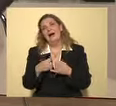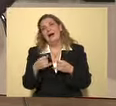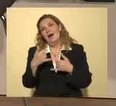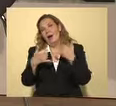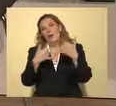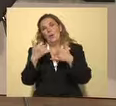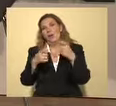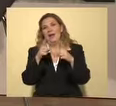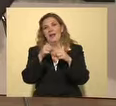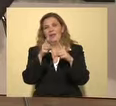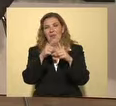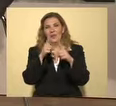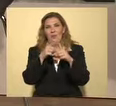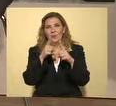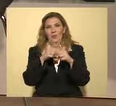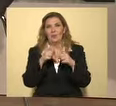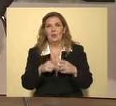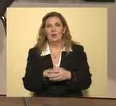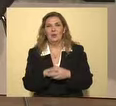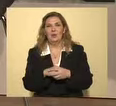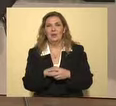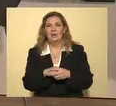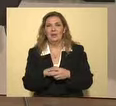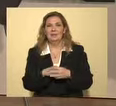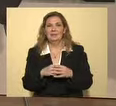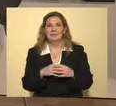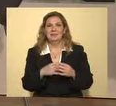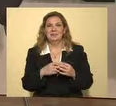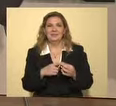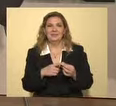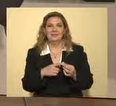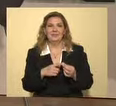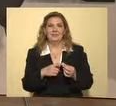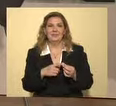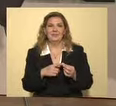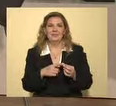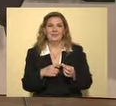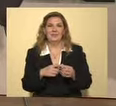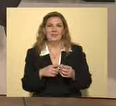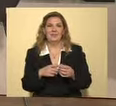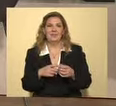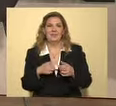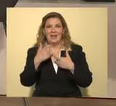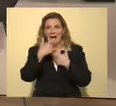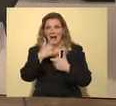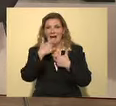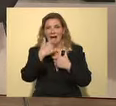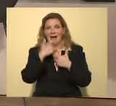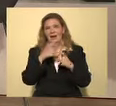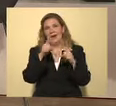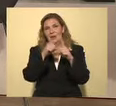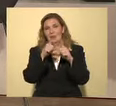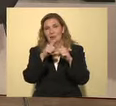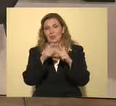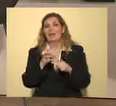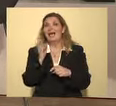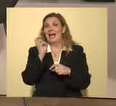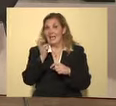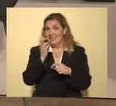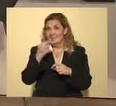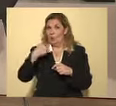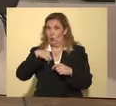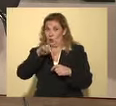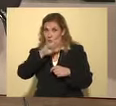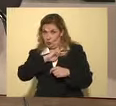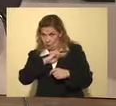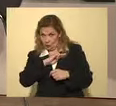Sacudiendo con el plumero. Claro, oh, claro, ¿cómo no? Por supuesto que sí. Mira, eso que estamos haciendo, que, ajá, nos estamos